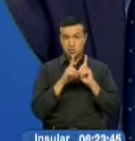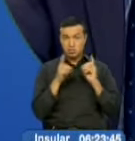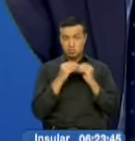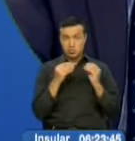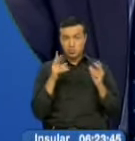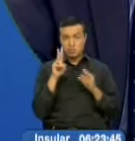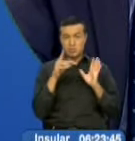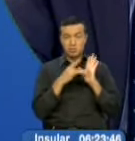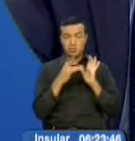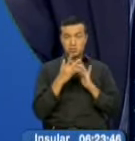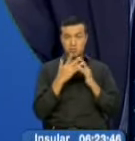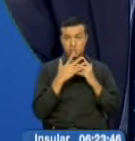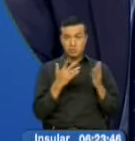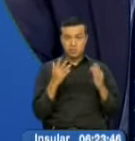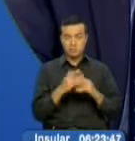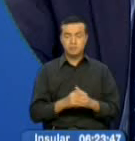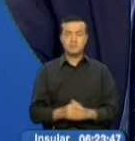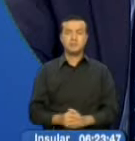el 2 de abril?